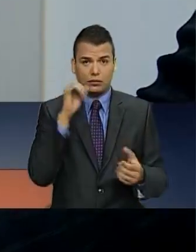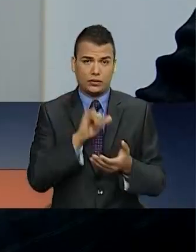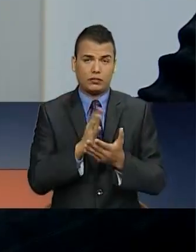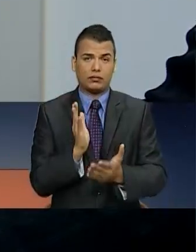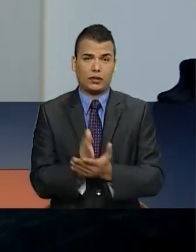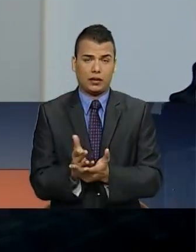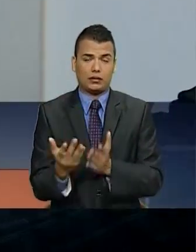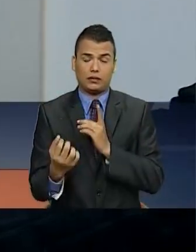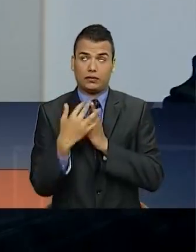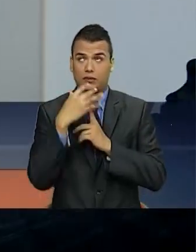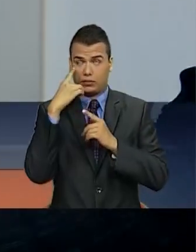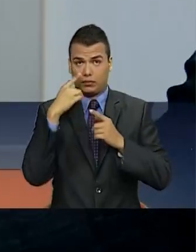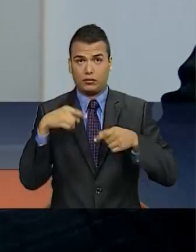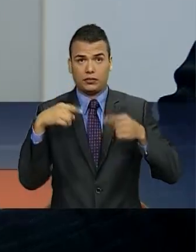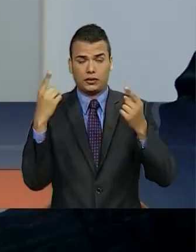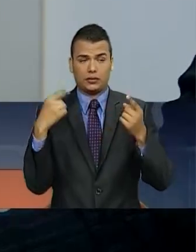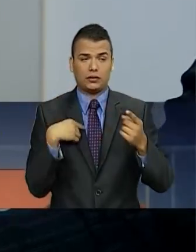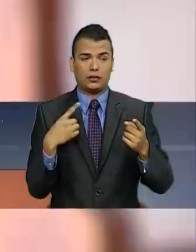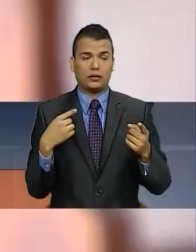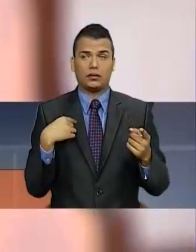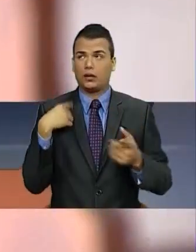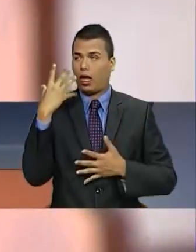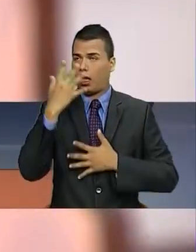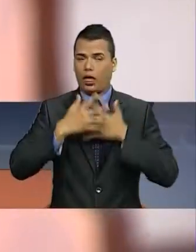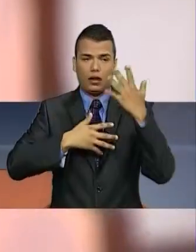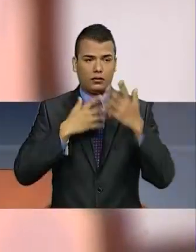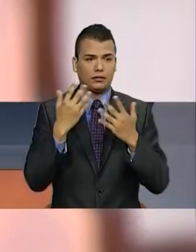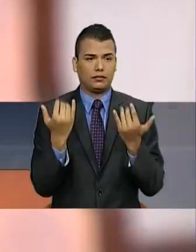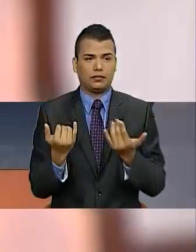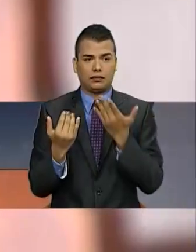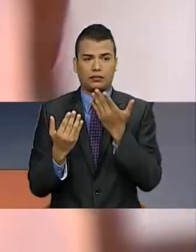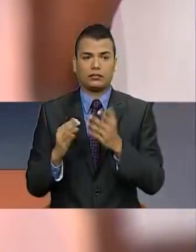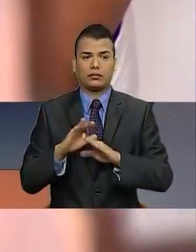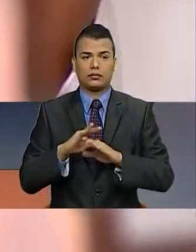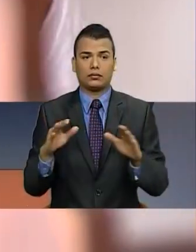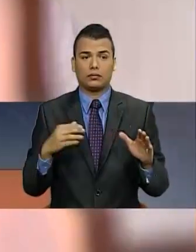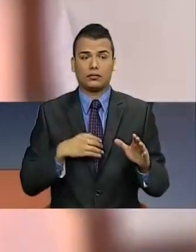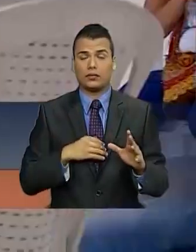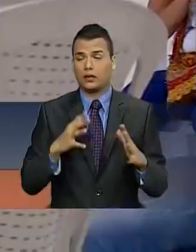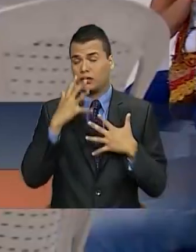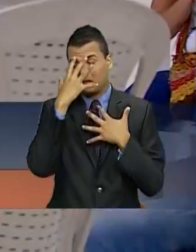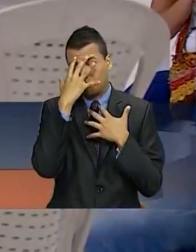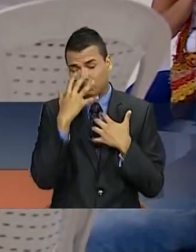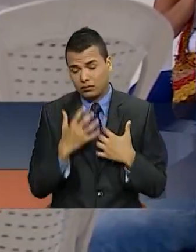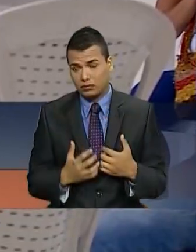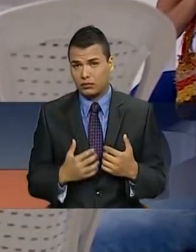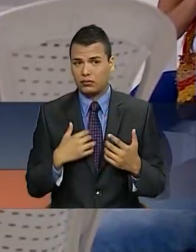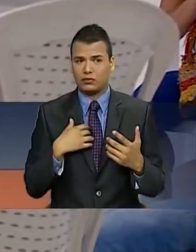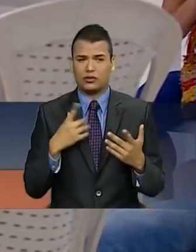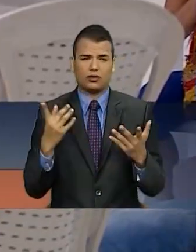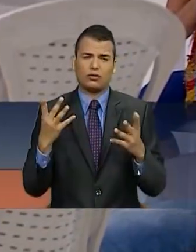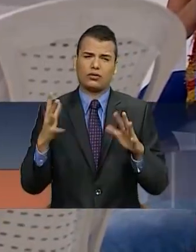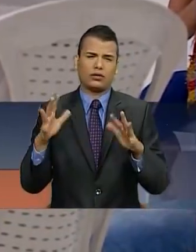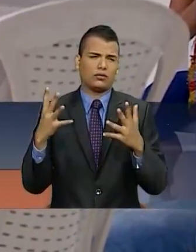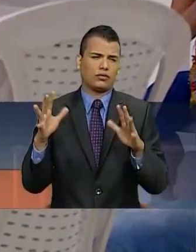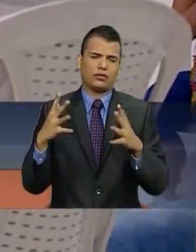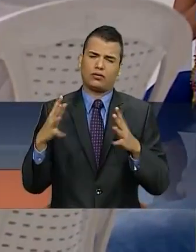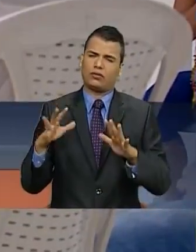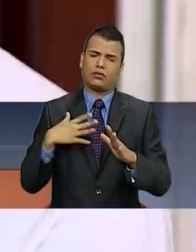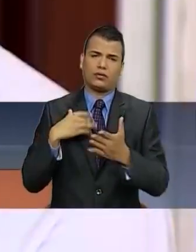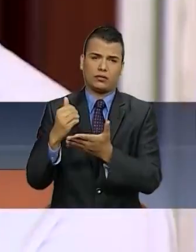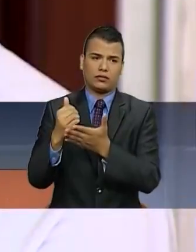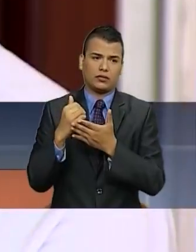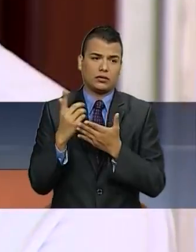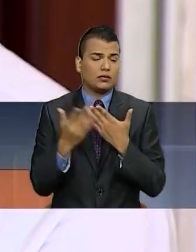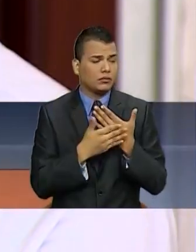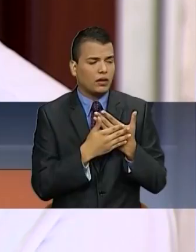tipo de trastorno mental, de psicosis, de paranoia. Hoy Cristian atraviesa una crisis emocional y no quiere el tratamiento, sin embargo es